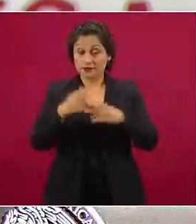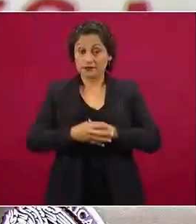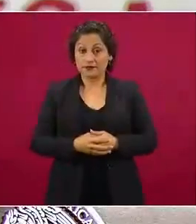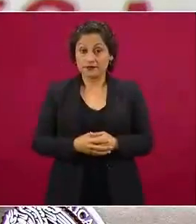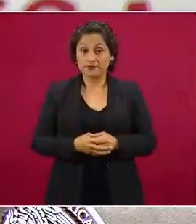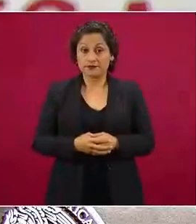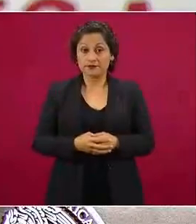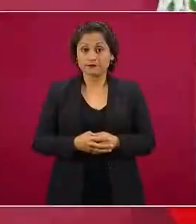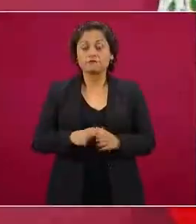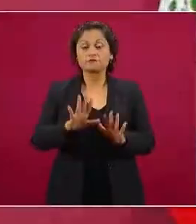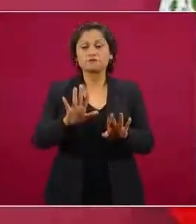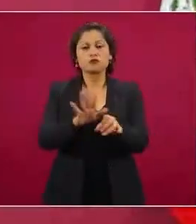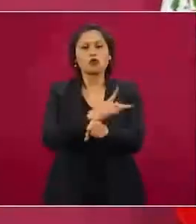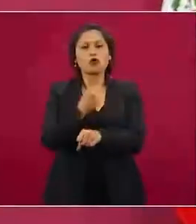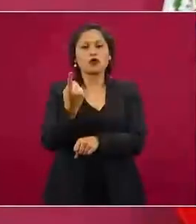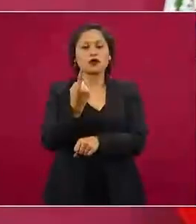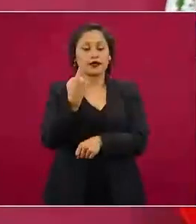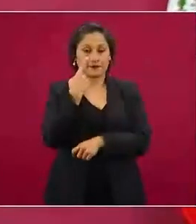de repente